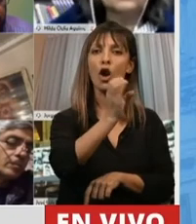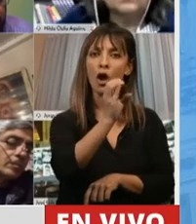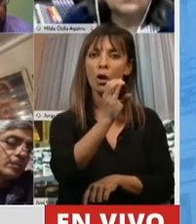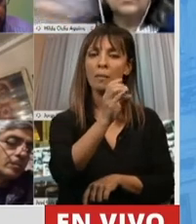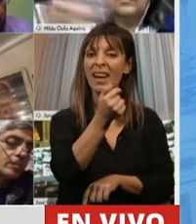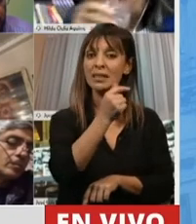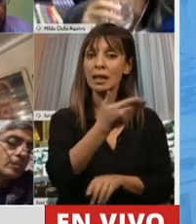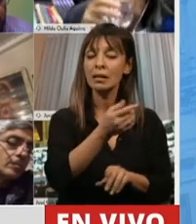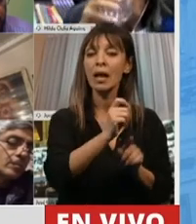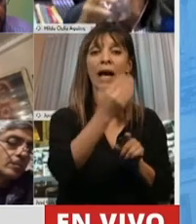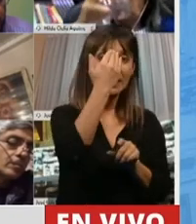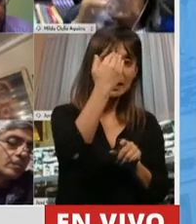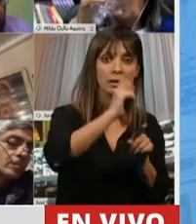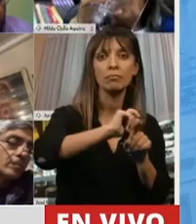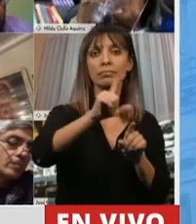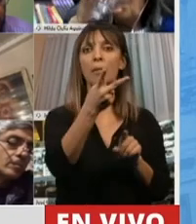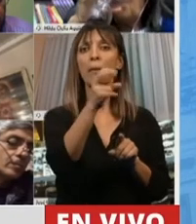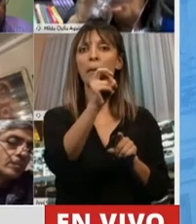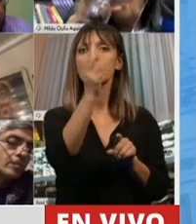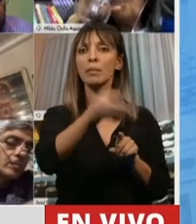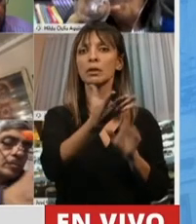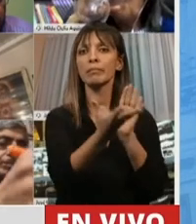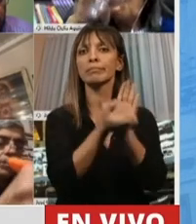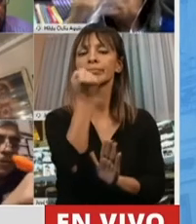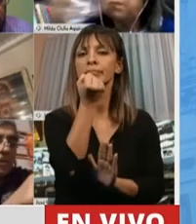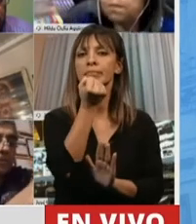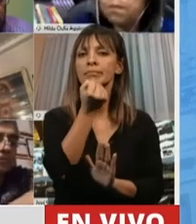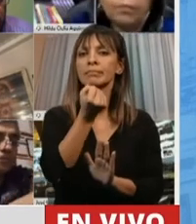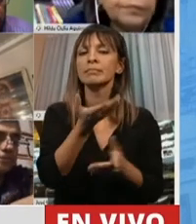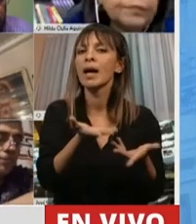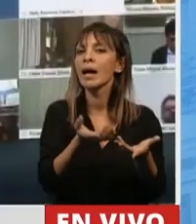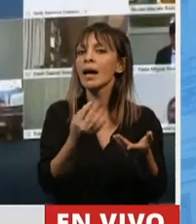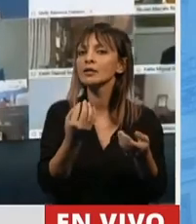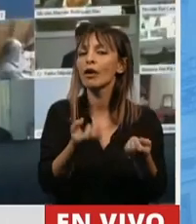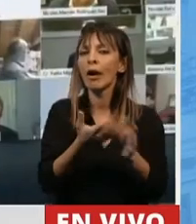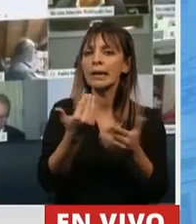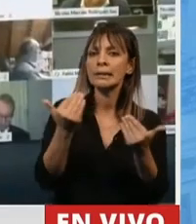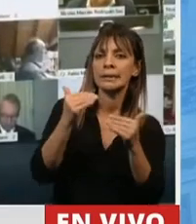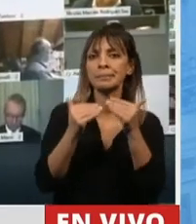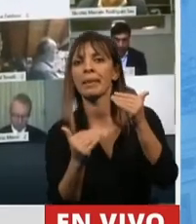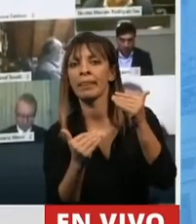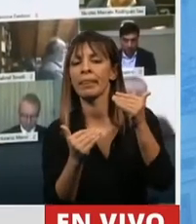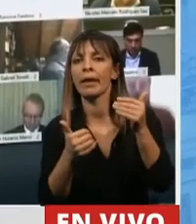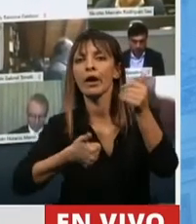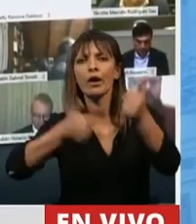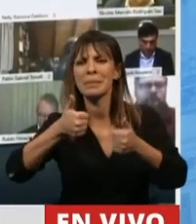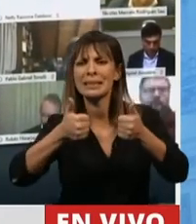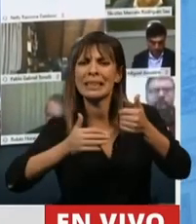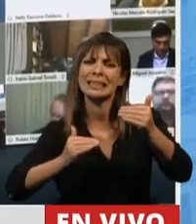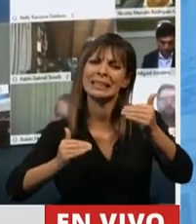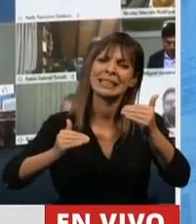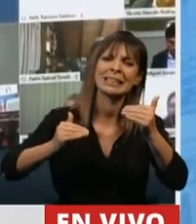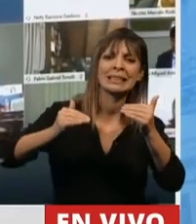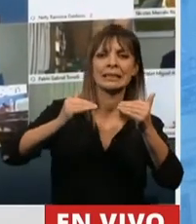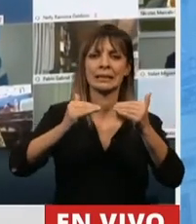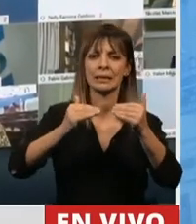recientemente lo elevaron del 15 al 20%. Esto le quita competitividad a nuestras empresas exportadoras